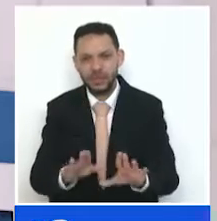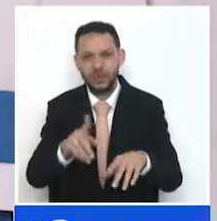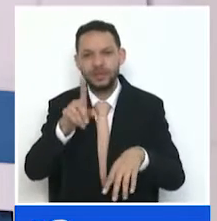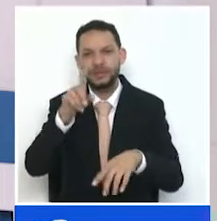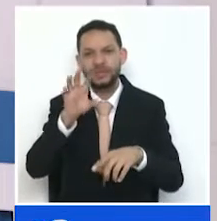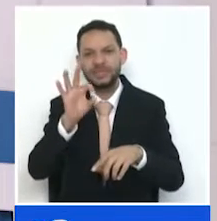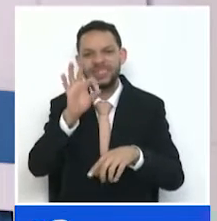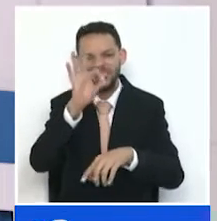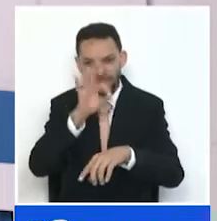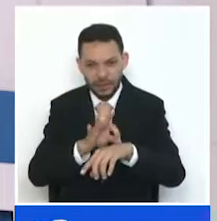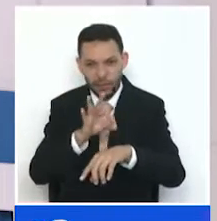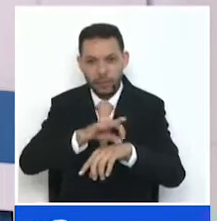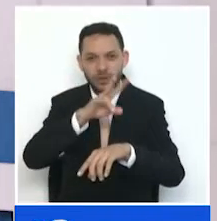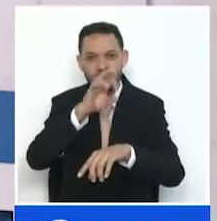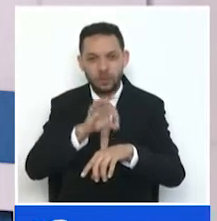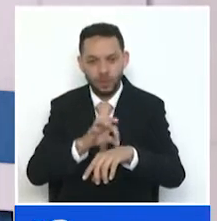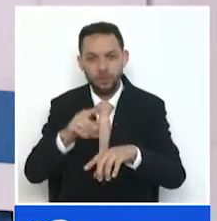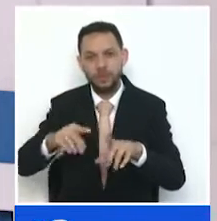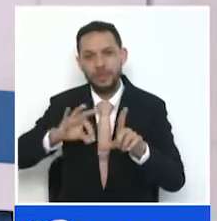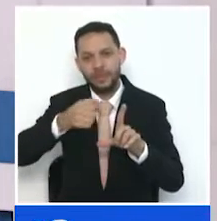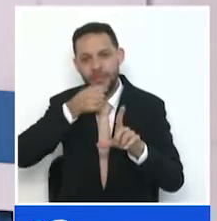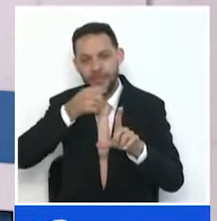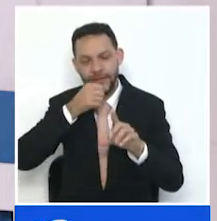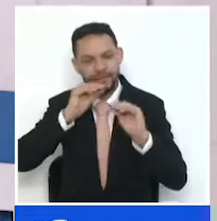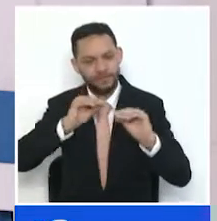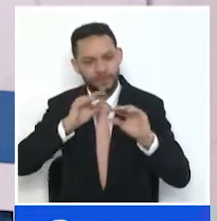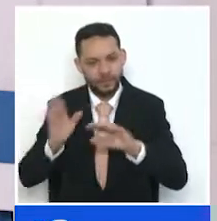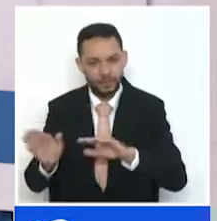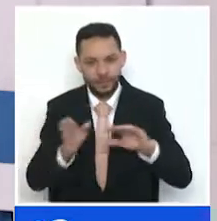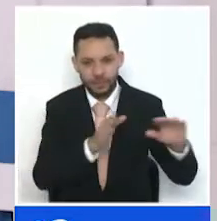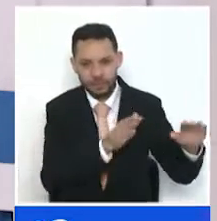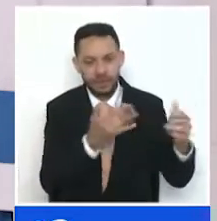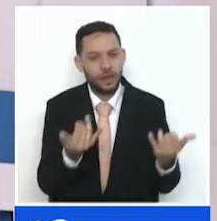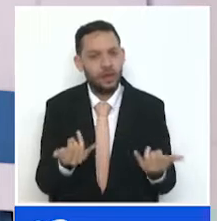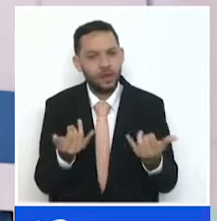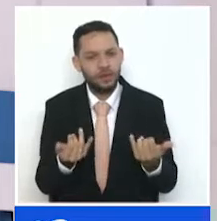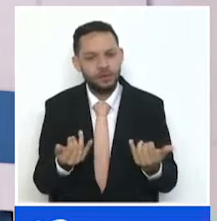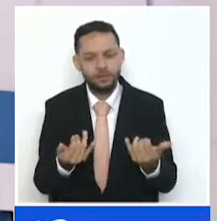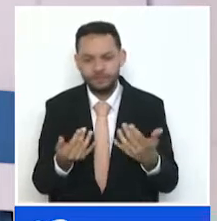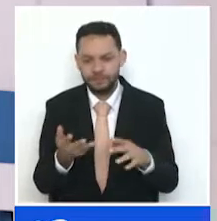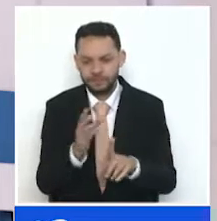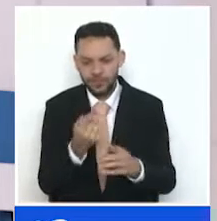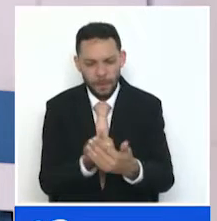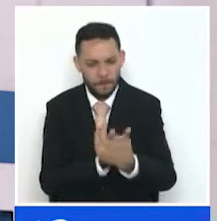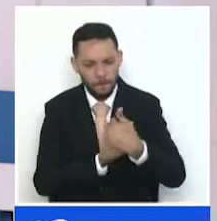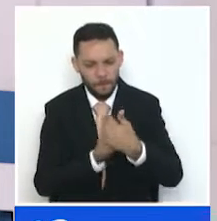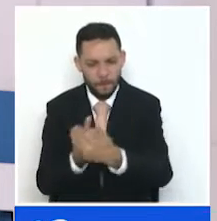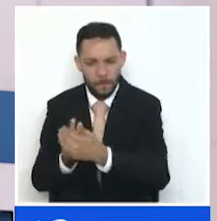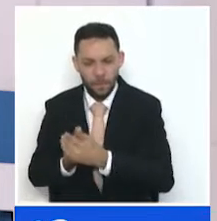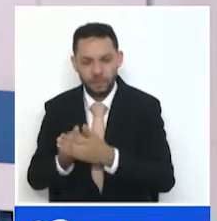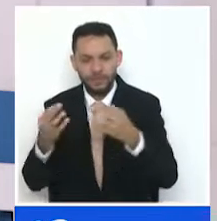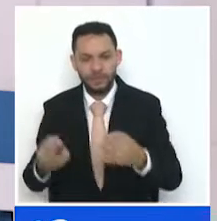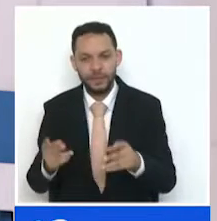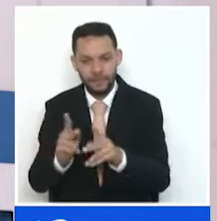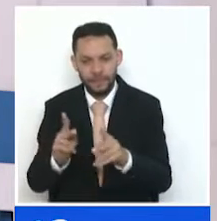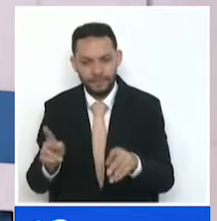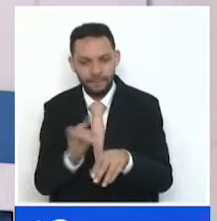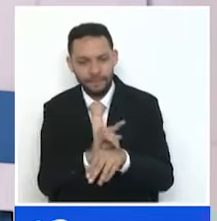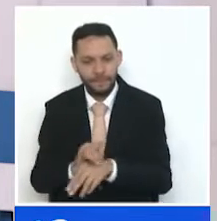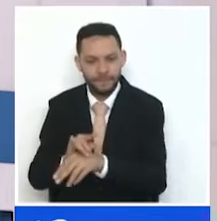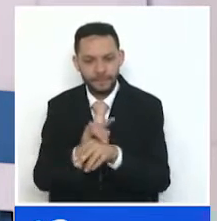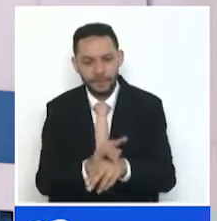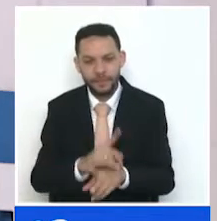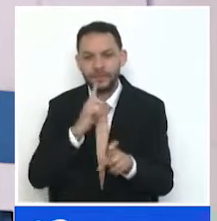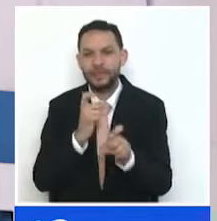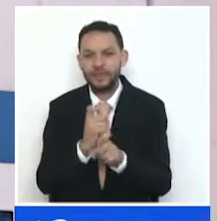de la noche en Telecafé, expresión de lo nuestro. Les contamos que en materia de seguridad los temas que más le preocupa a los ciudadanos son el fenómeno del tráfico